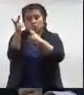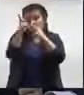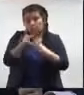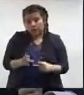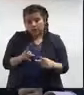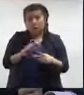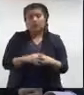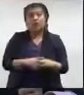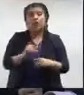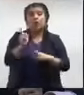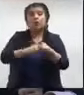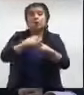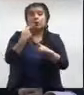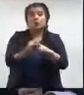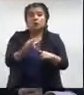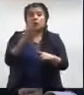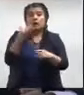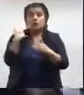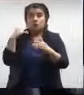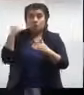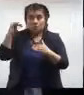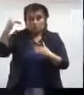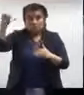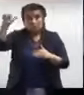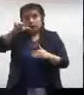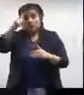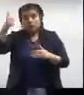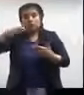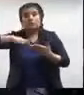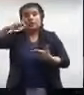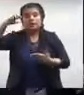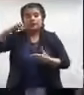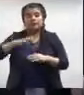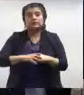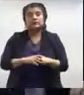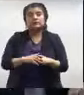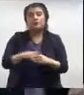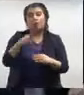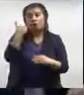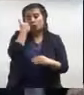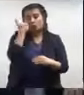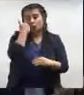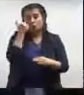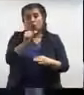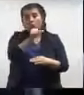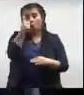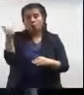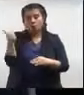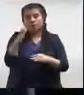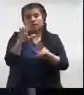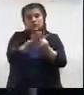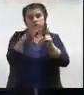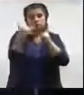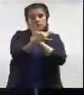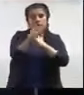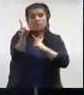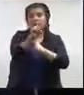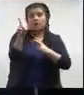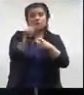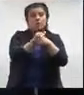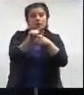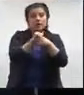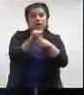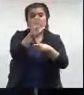cuando se encuentre fuera del territorio de la República por enfermedad u otra incapacidad para el ejercicio de